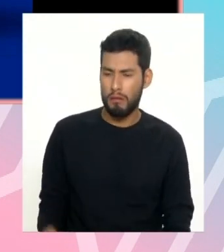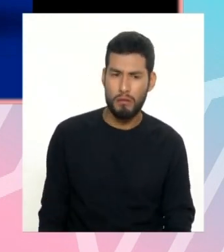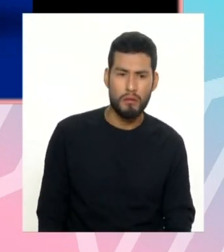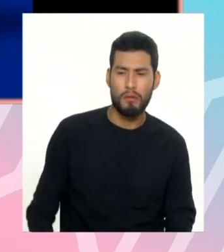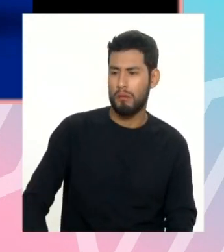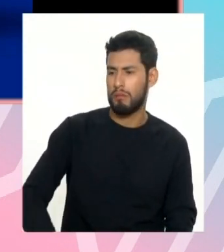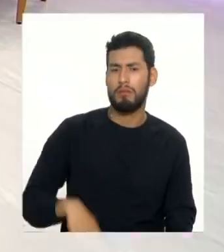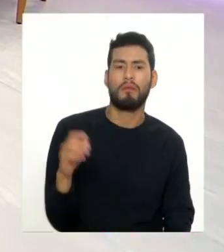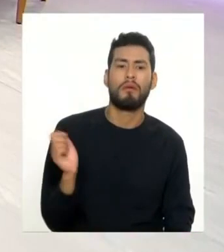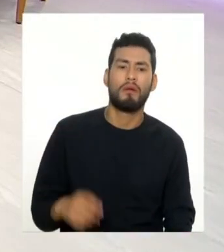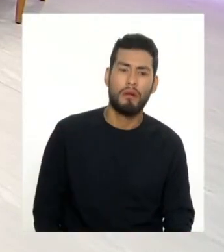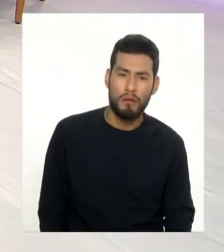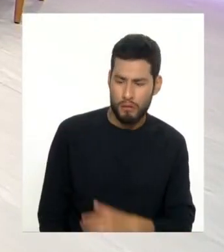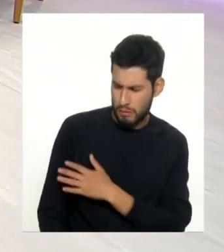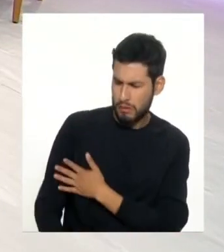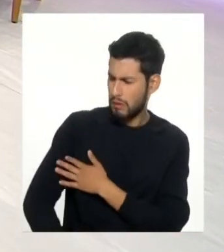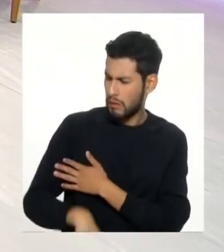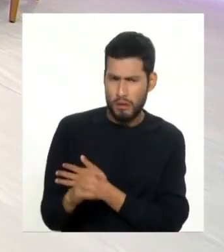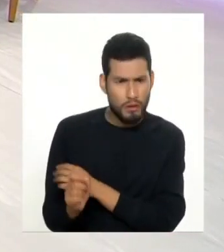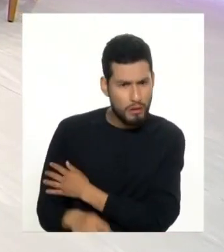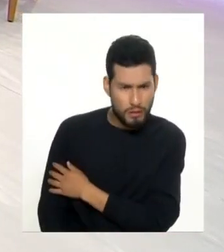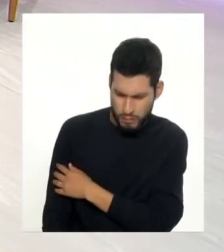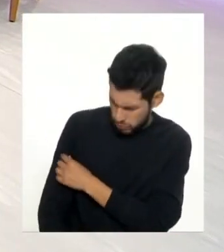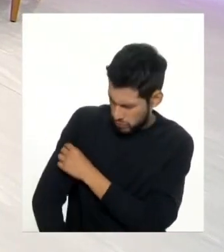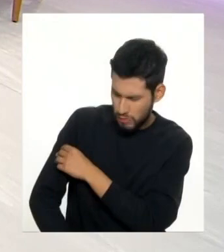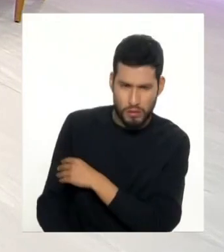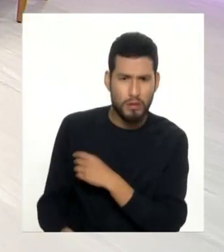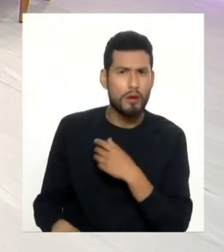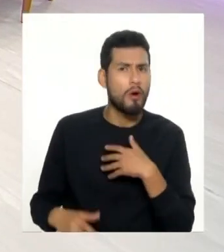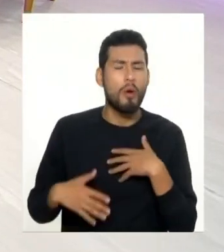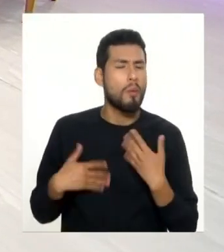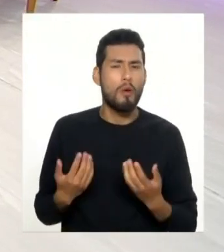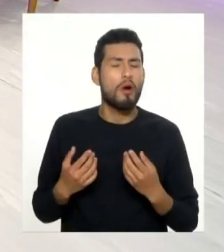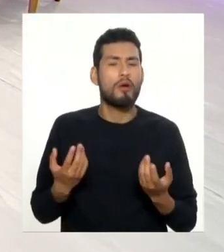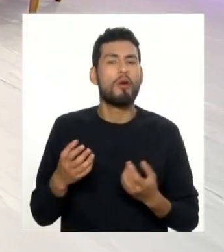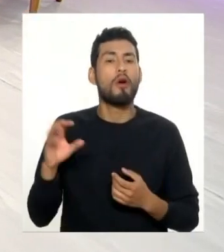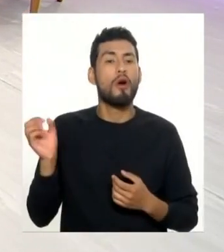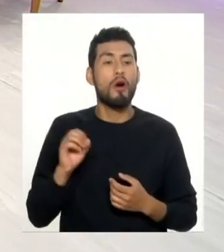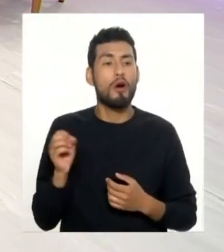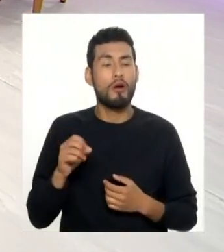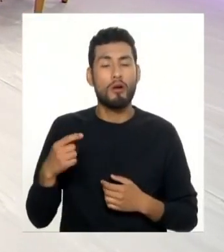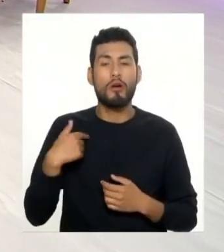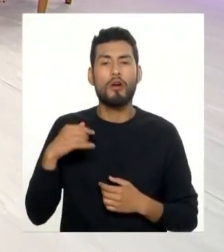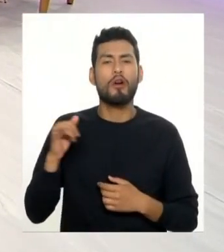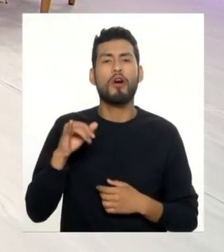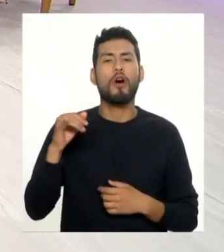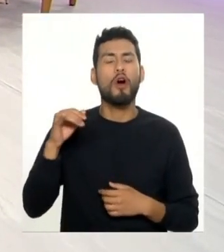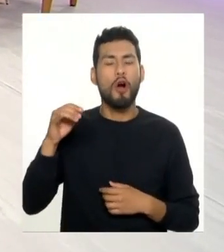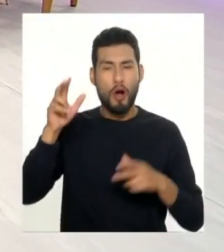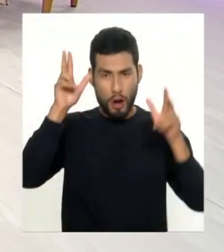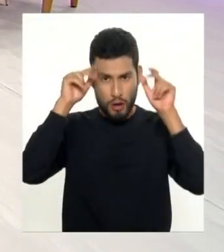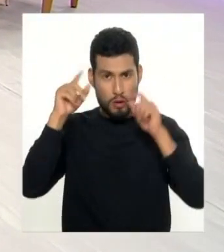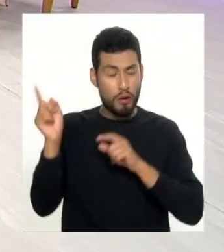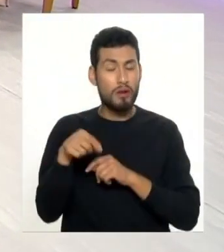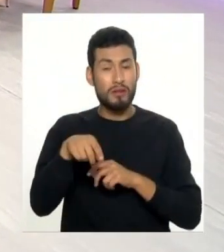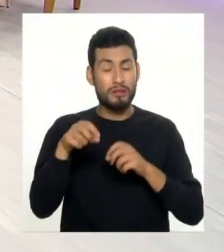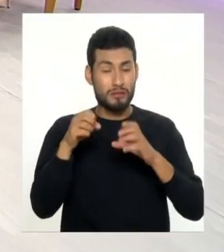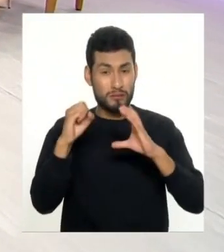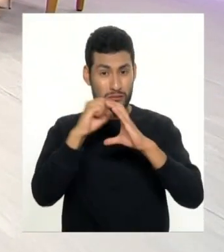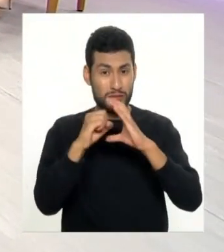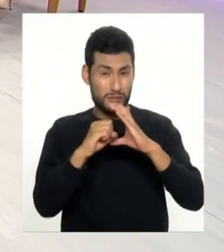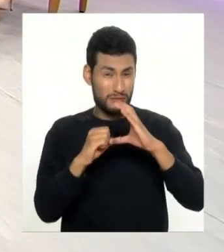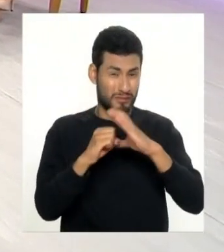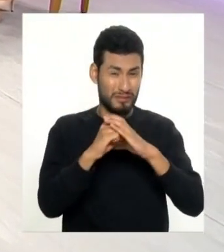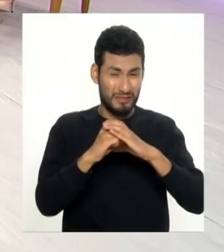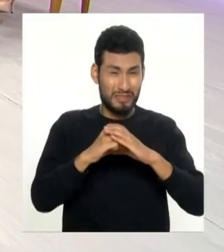presenta déficit, ese paciente tiene una indicación. Peor aún, si presenta lo que llamamos un síndrome de cole-caballo, en el cual la hernia comprime varios